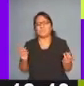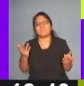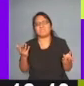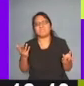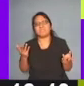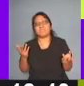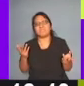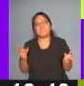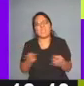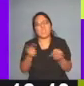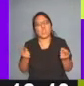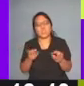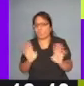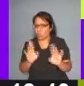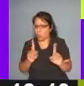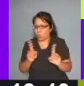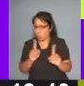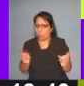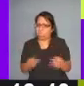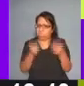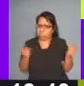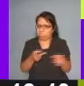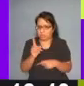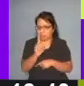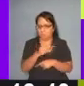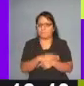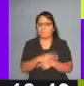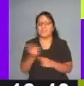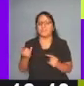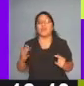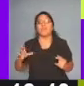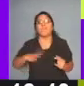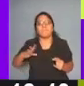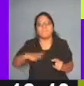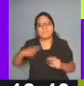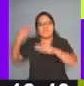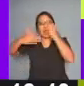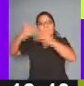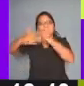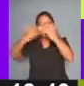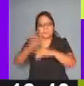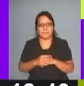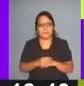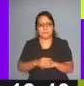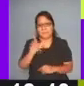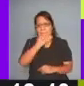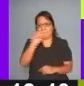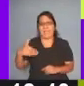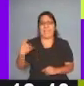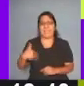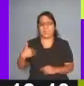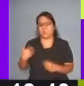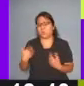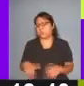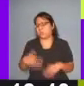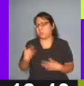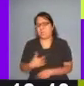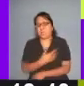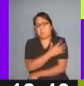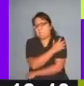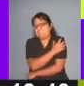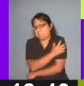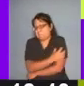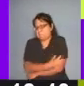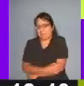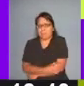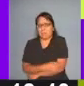Tienen falencias. Nosotros estamos en un país que tiene un deterioro económico tremendo. Pobreza. Tenemos que concentrarnos